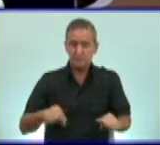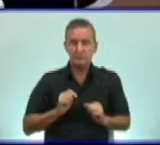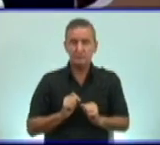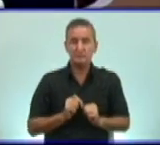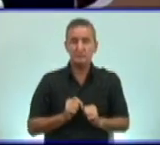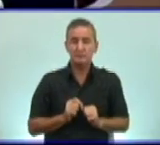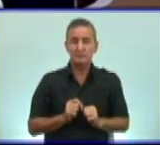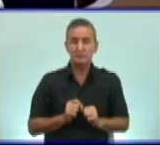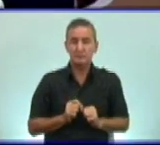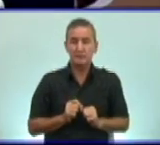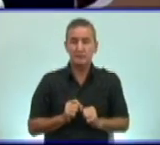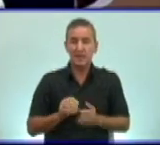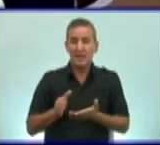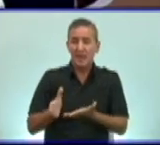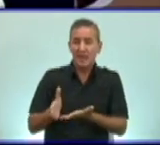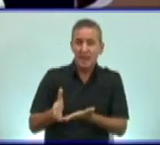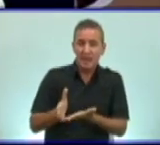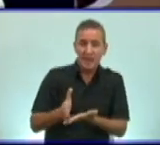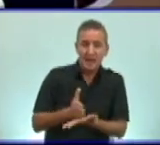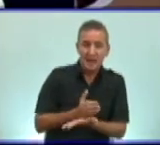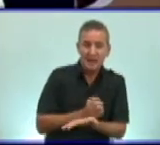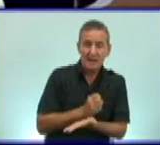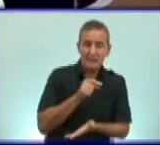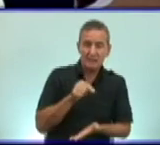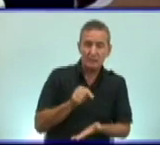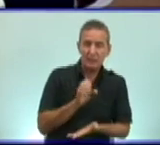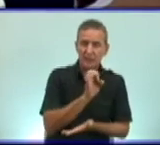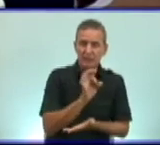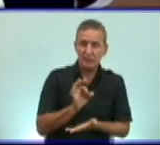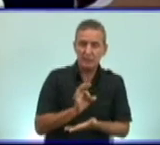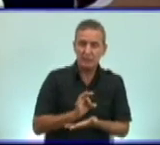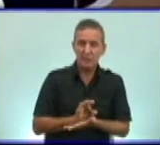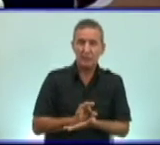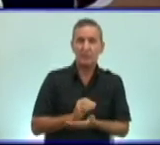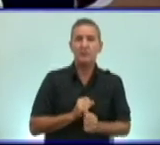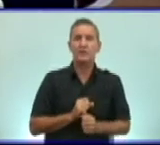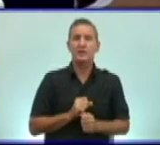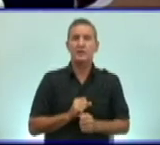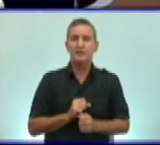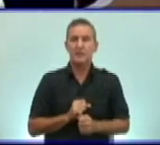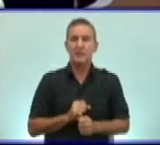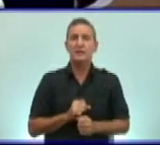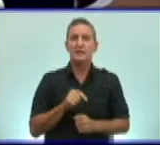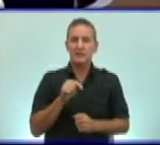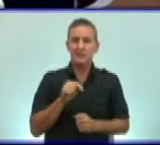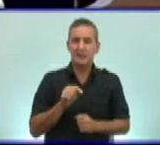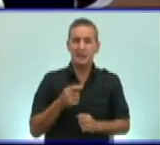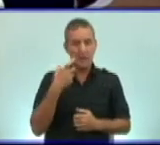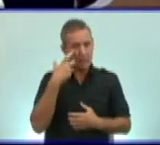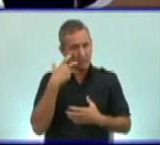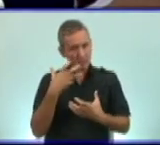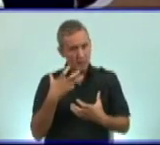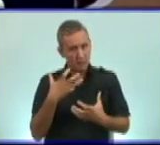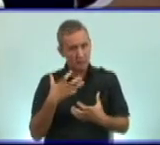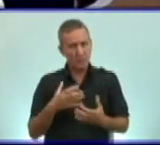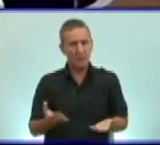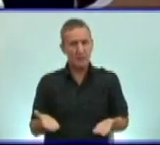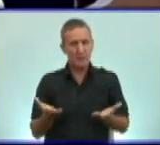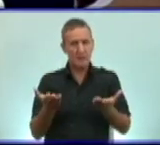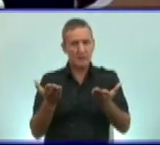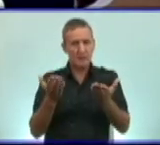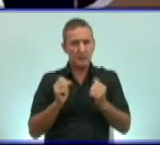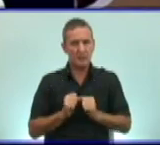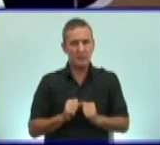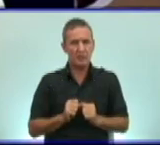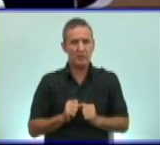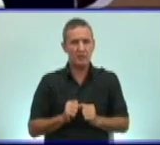pues arrastra estos iones que están presentes en los electrolitos y que son importantes para el desarrollo de